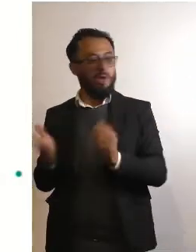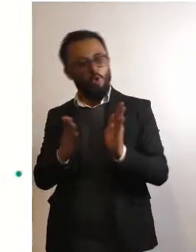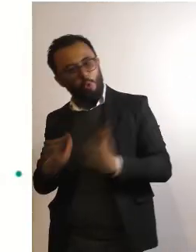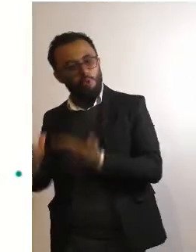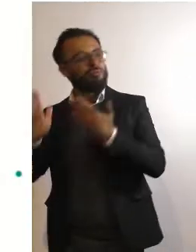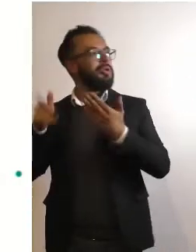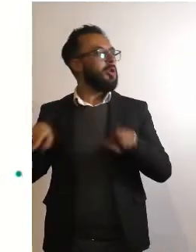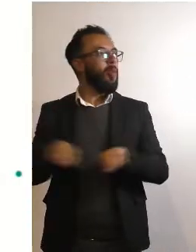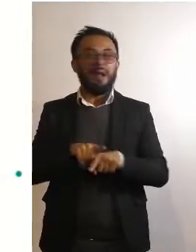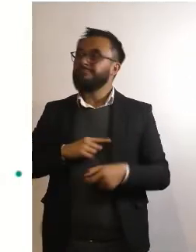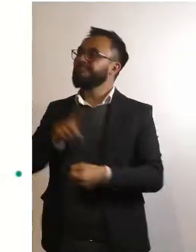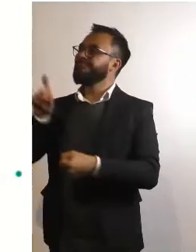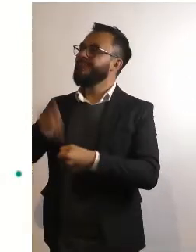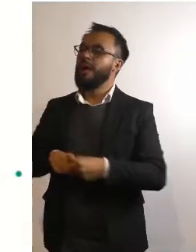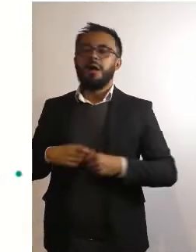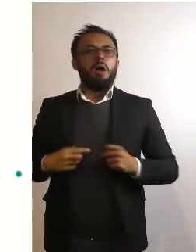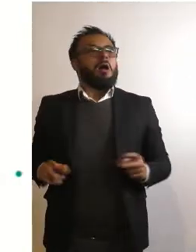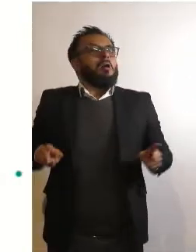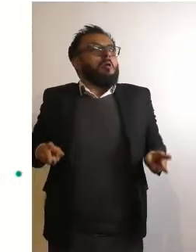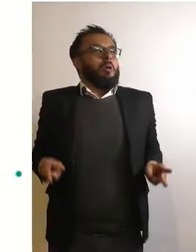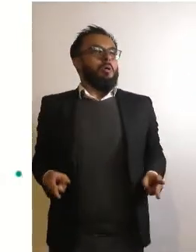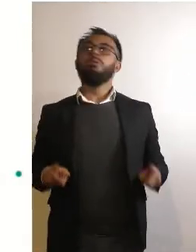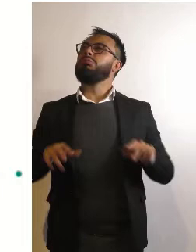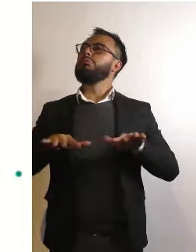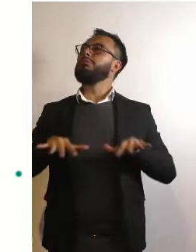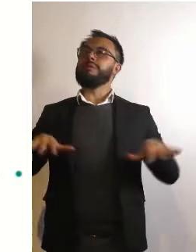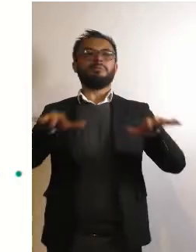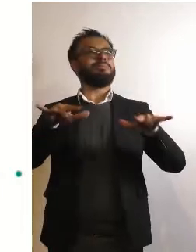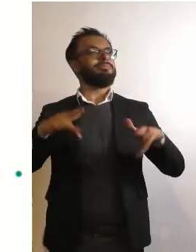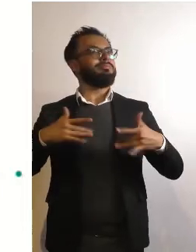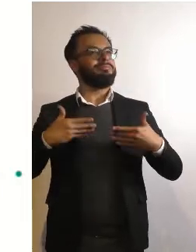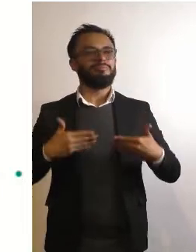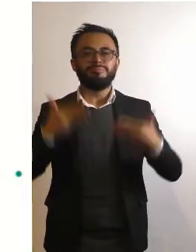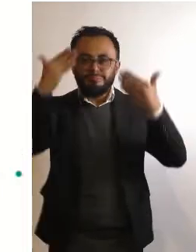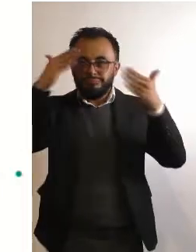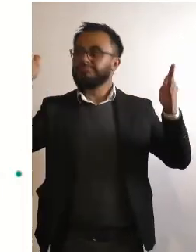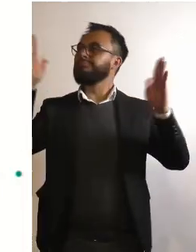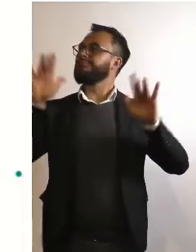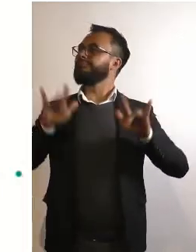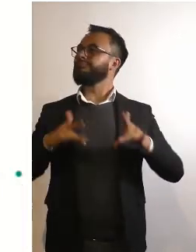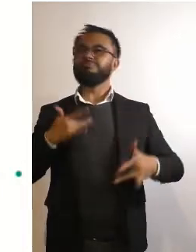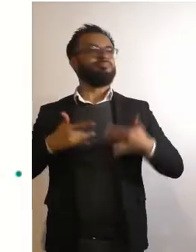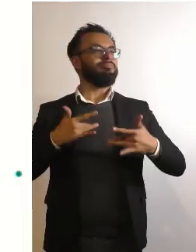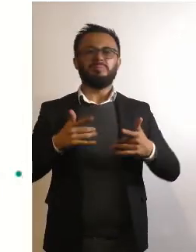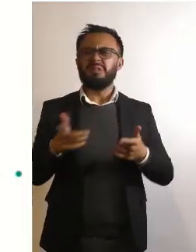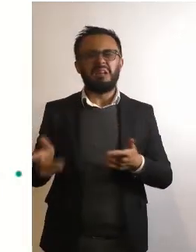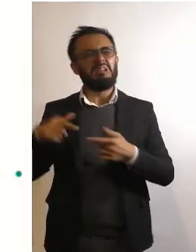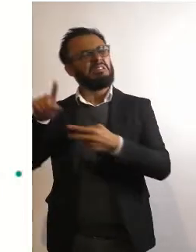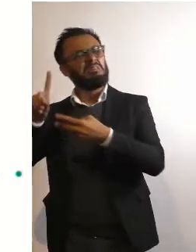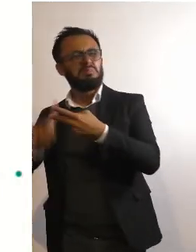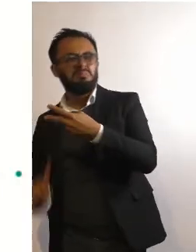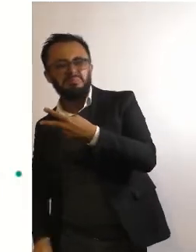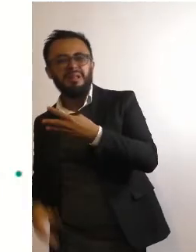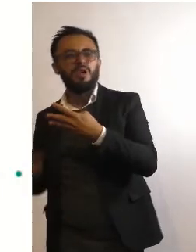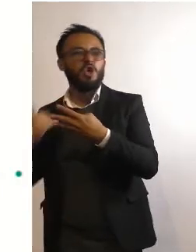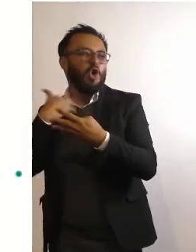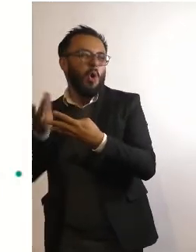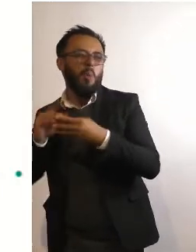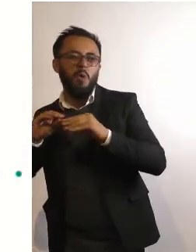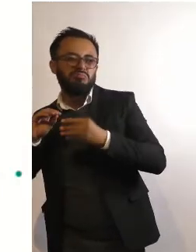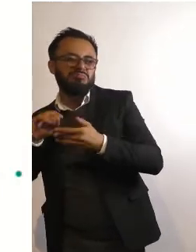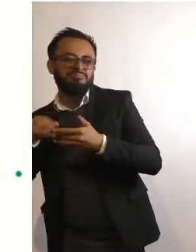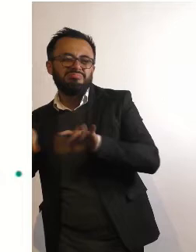esparcimiento en los cuales pueden aprender diferentes tipos de actividades que pueden